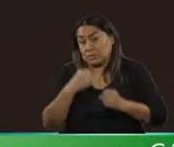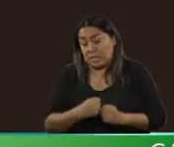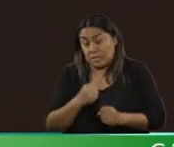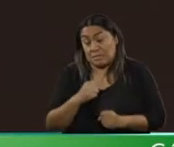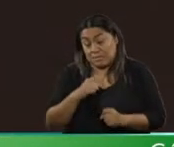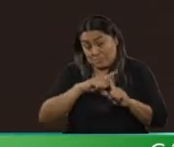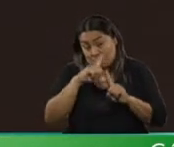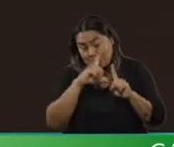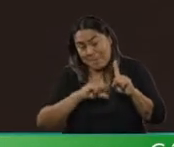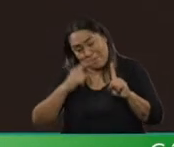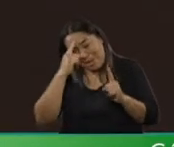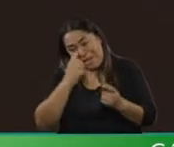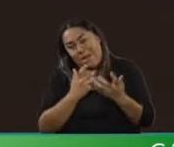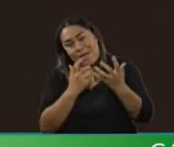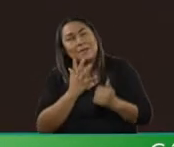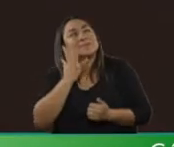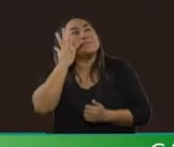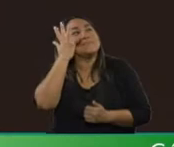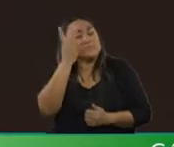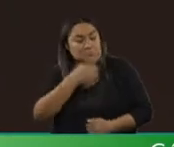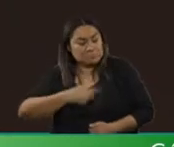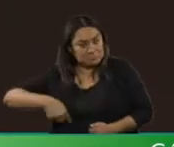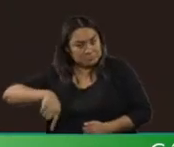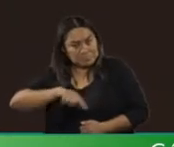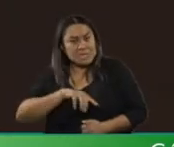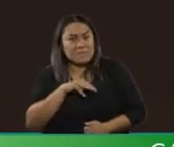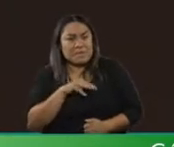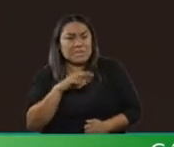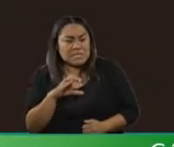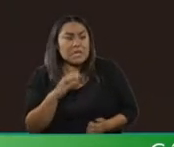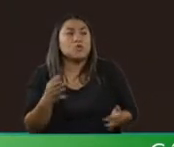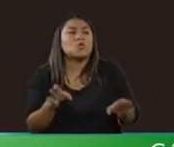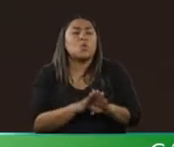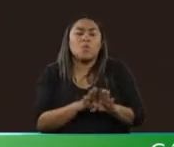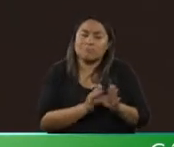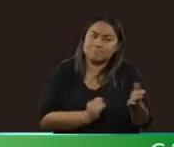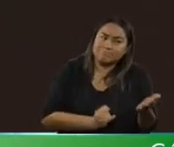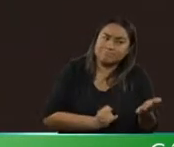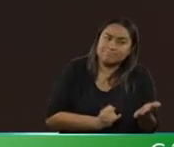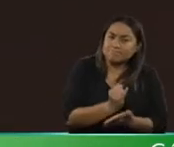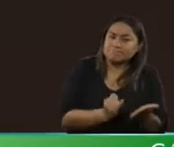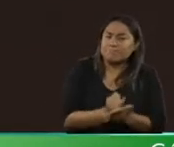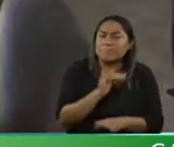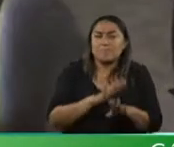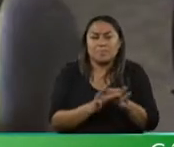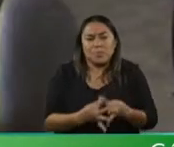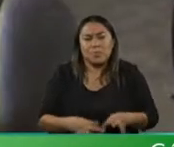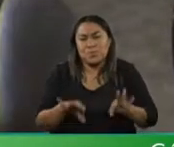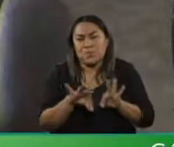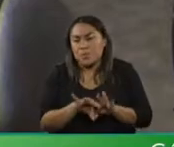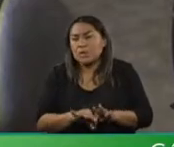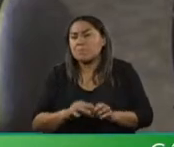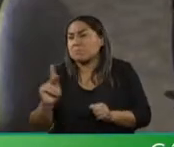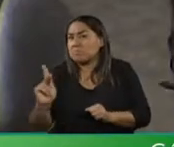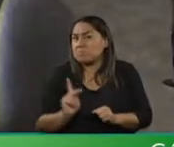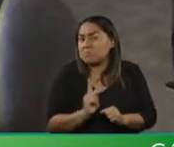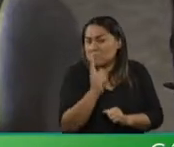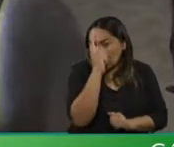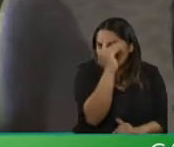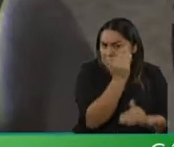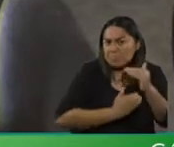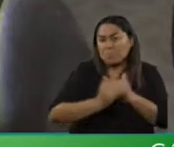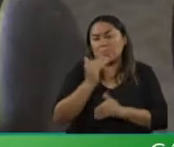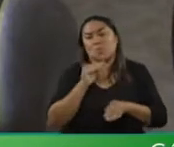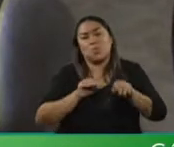México nuevo que soñamos desde Movimiento Ciudadano se construye con decisiones que prioricen el bien común y el progreso